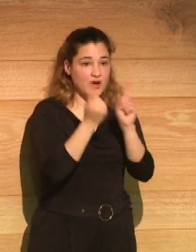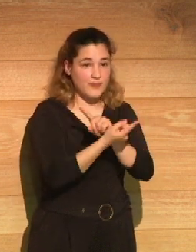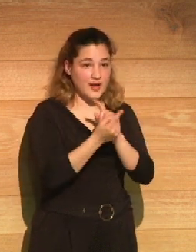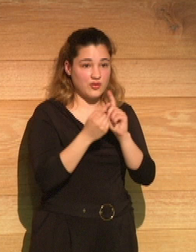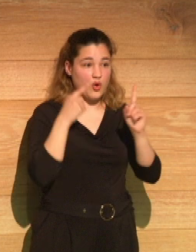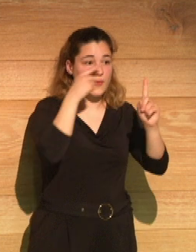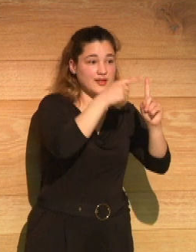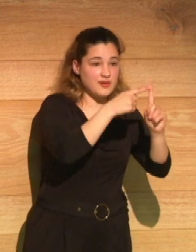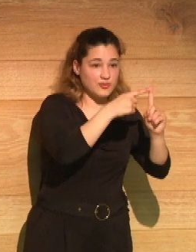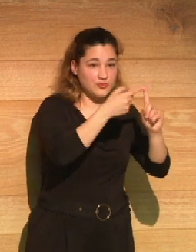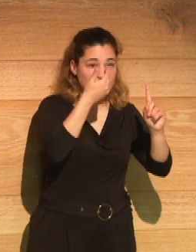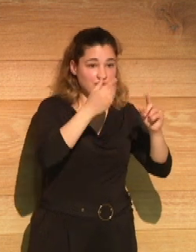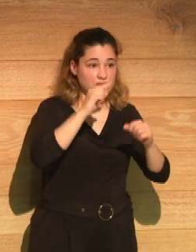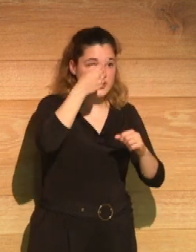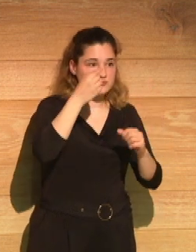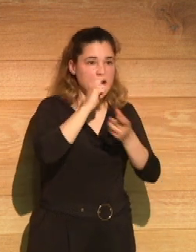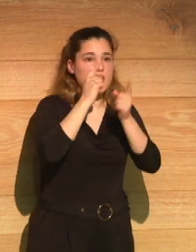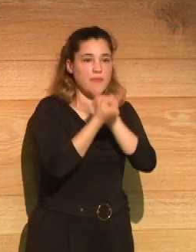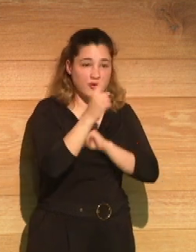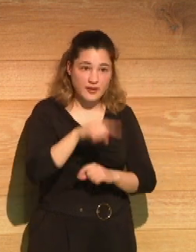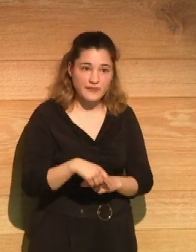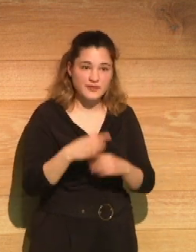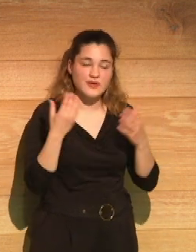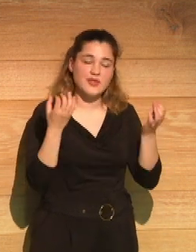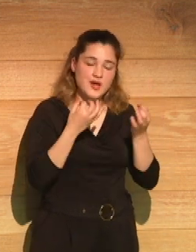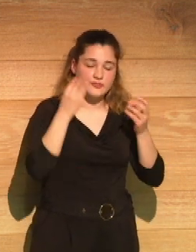cambiado. Entonces debemos renegociar